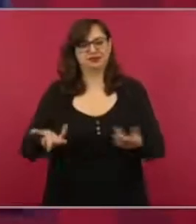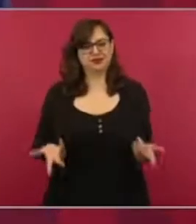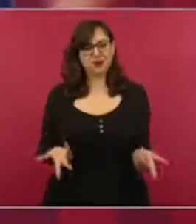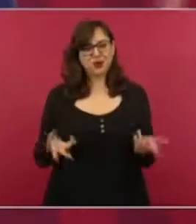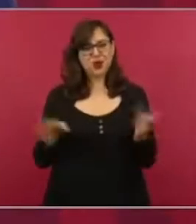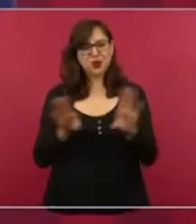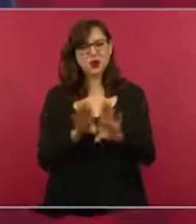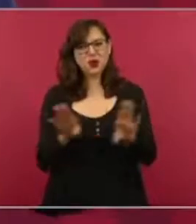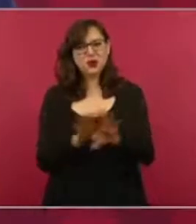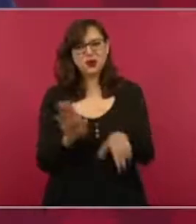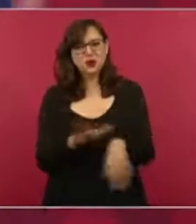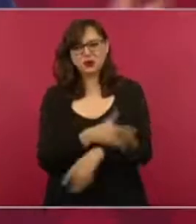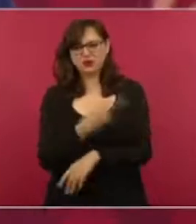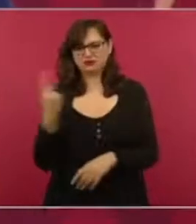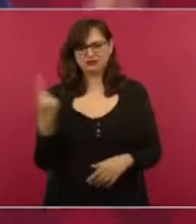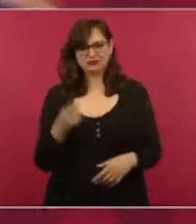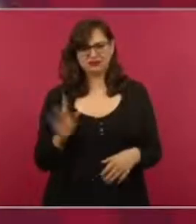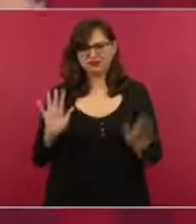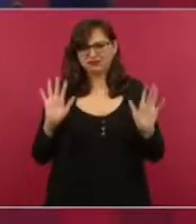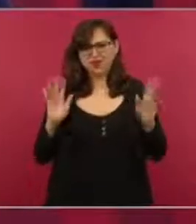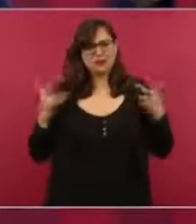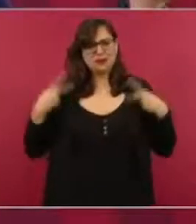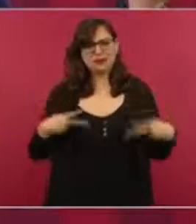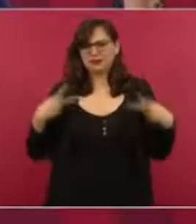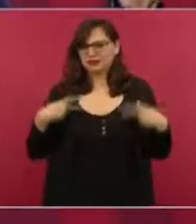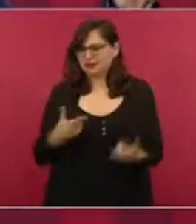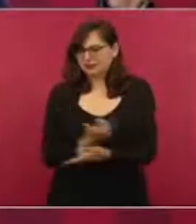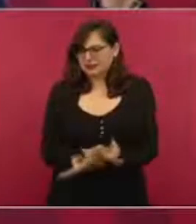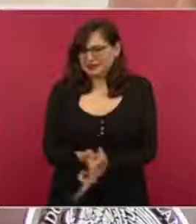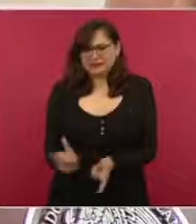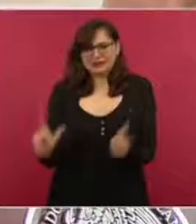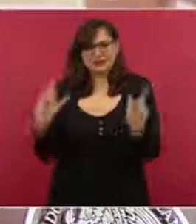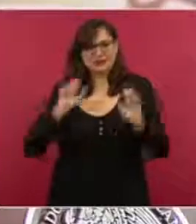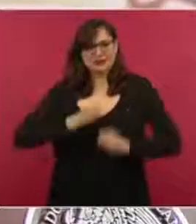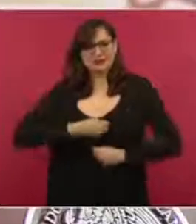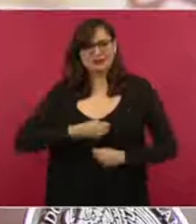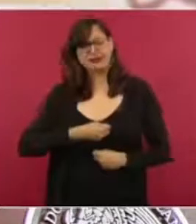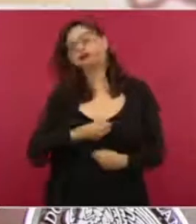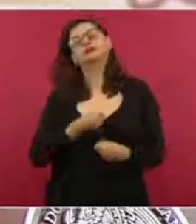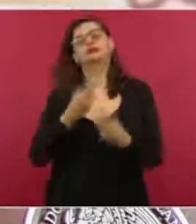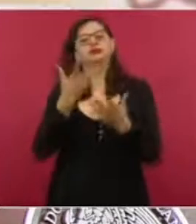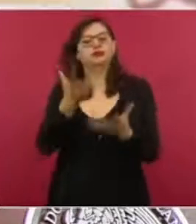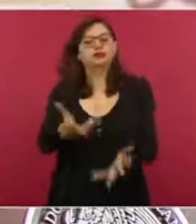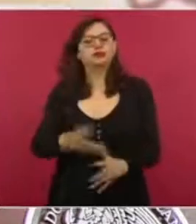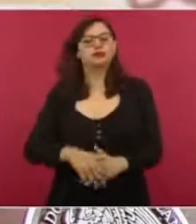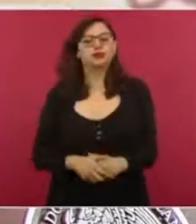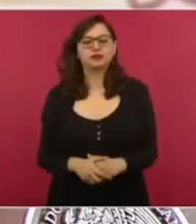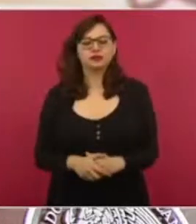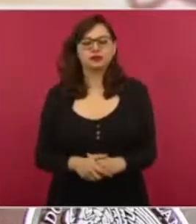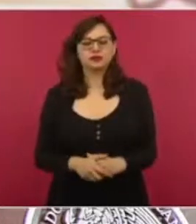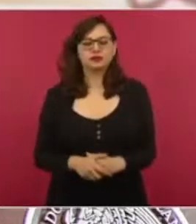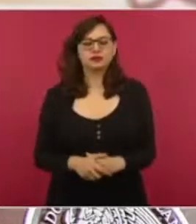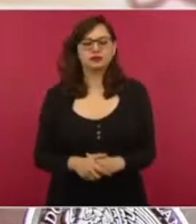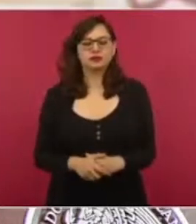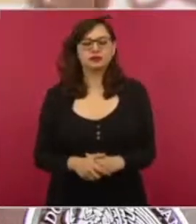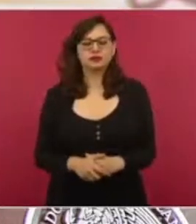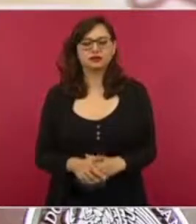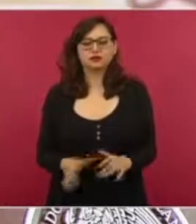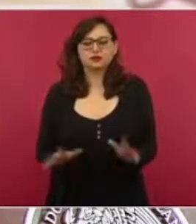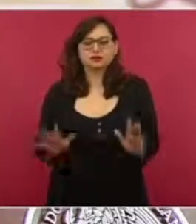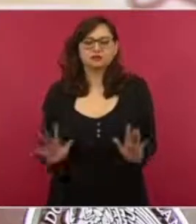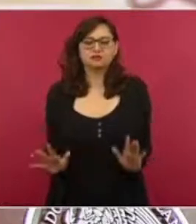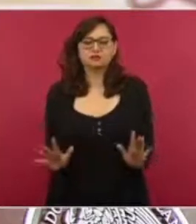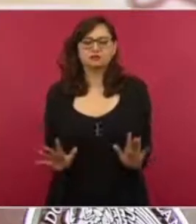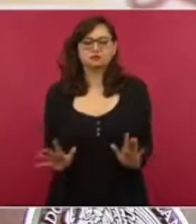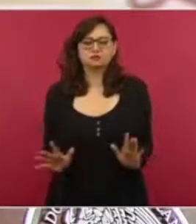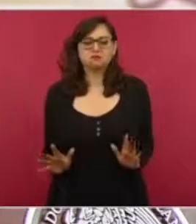¿Por qué no dejamos que la gente se exprese y que confiemos en el